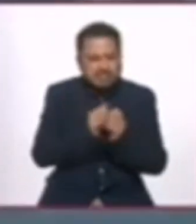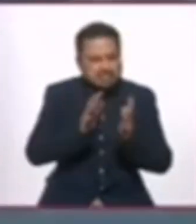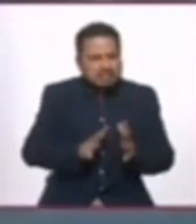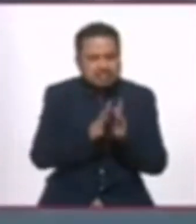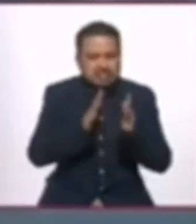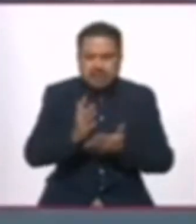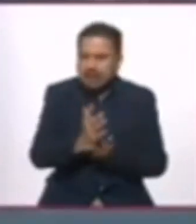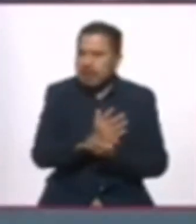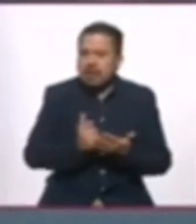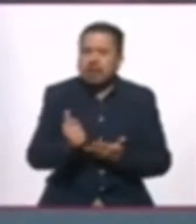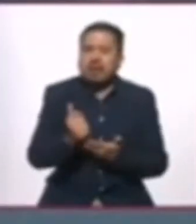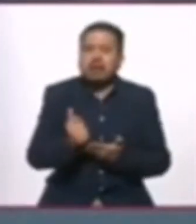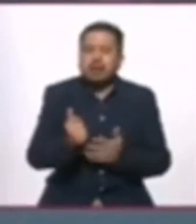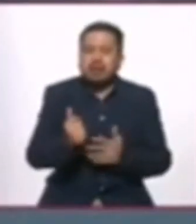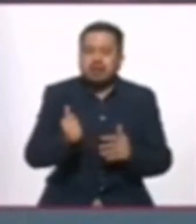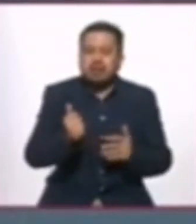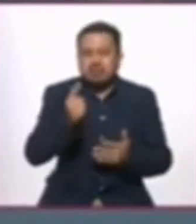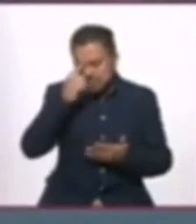combaten para garantizar